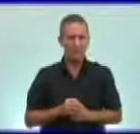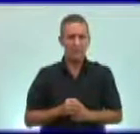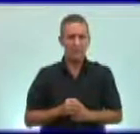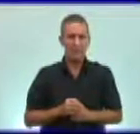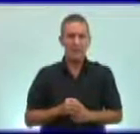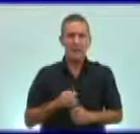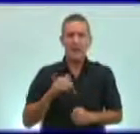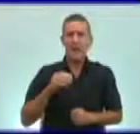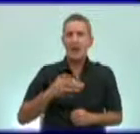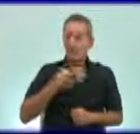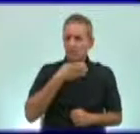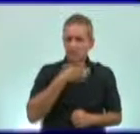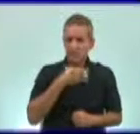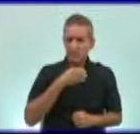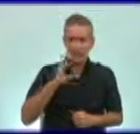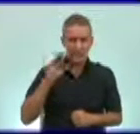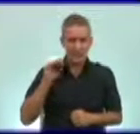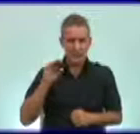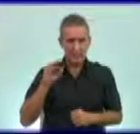vayan leyéndola.